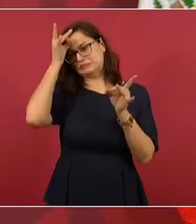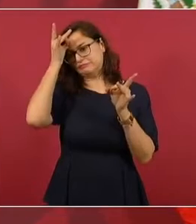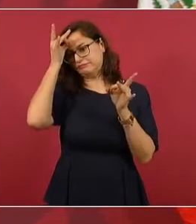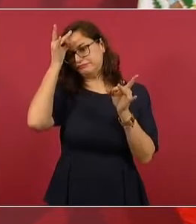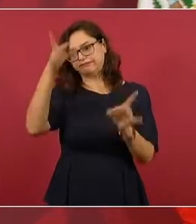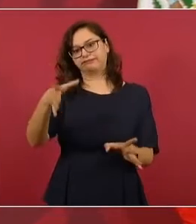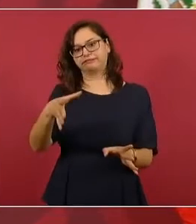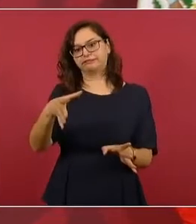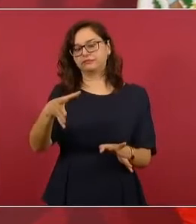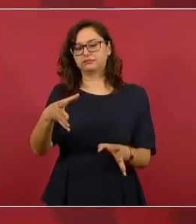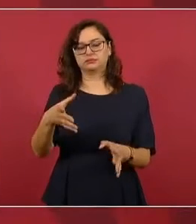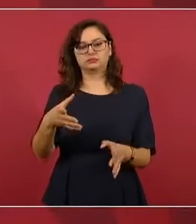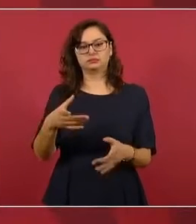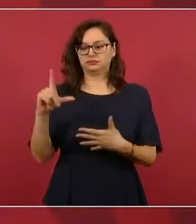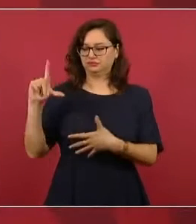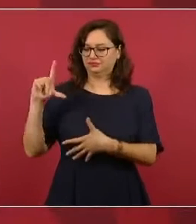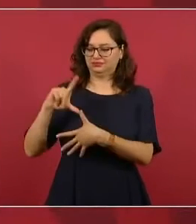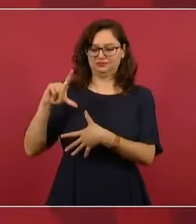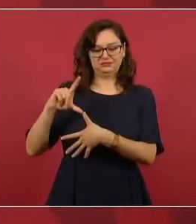latinoamericanos,